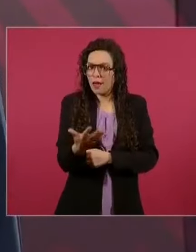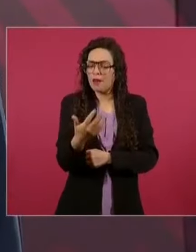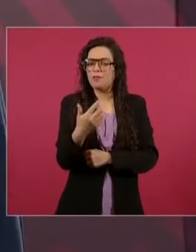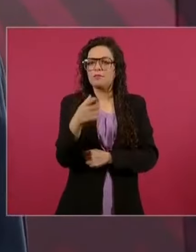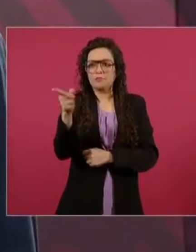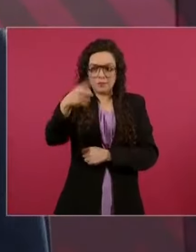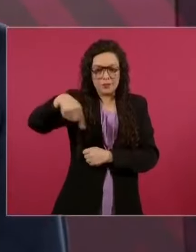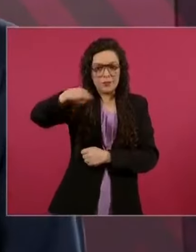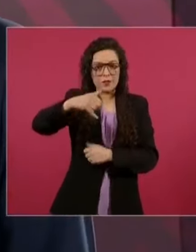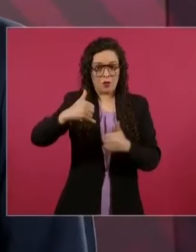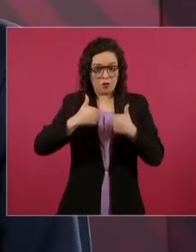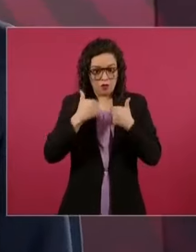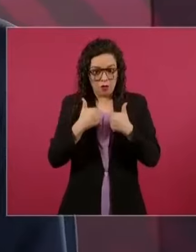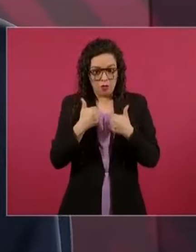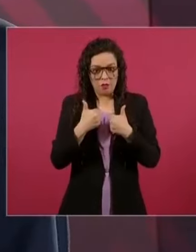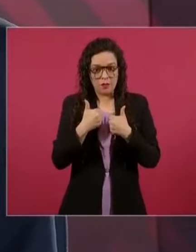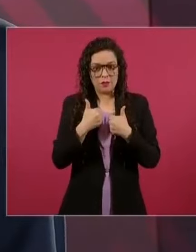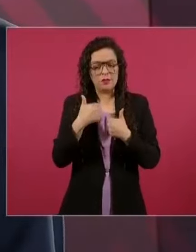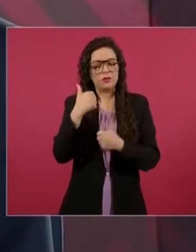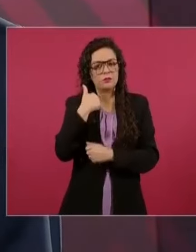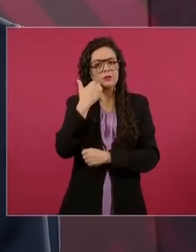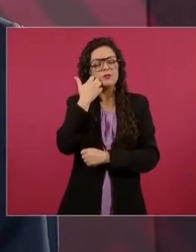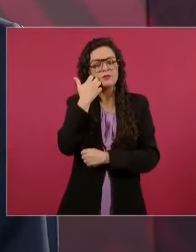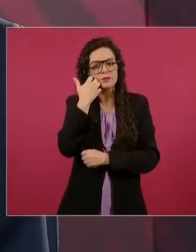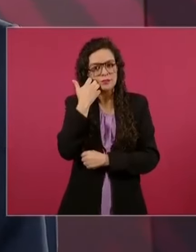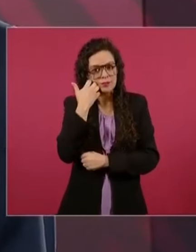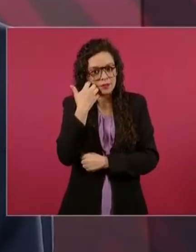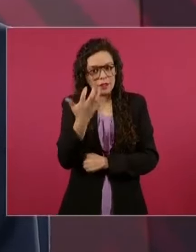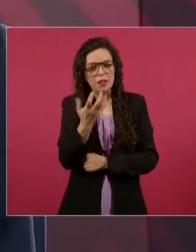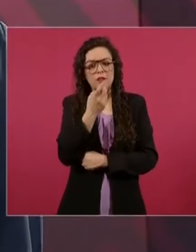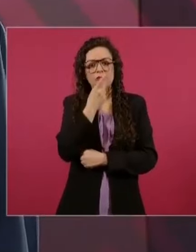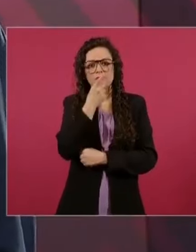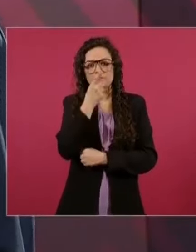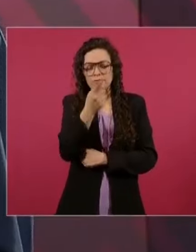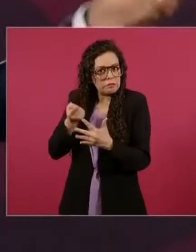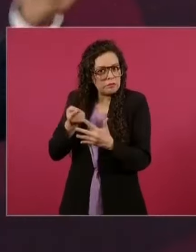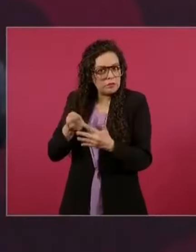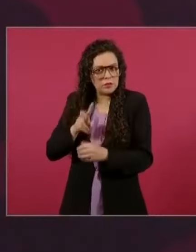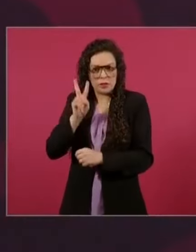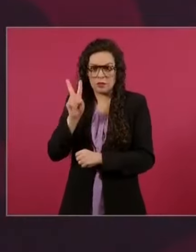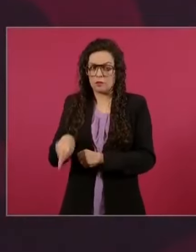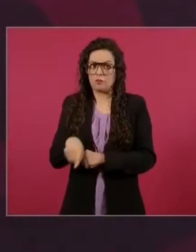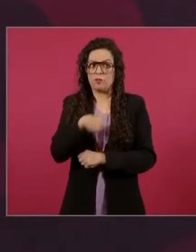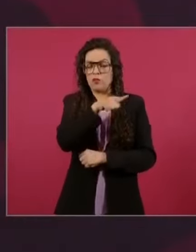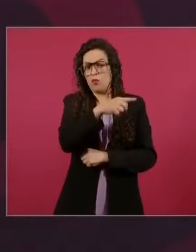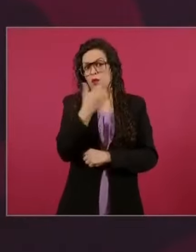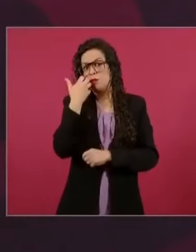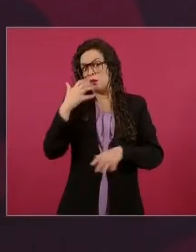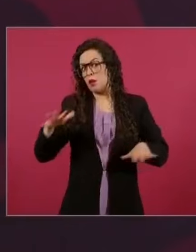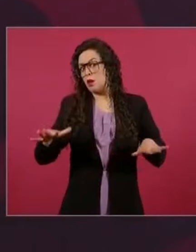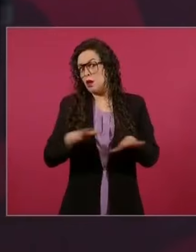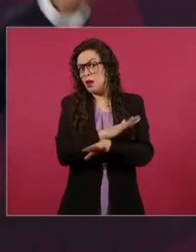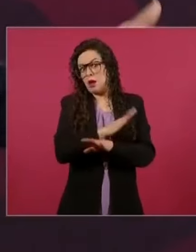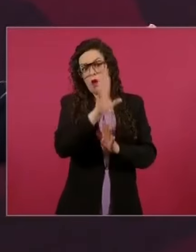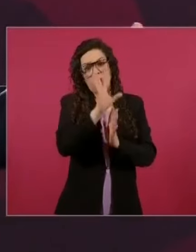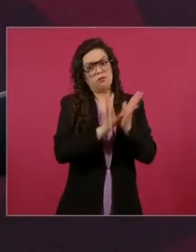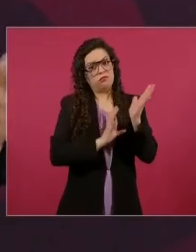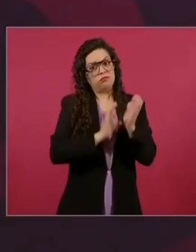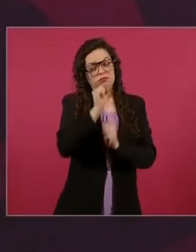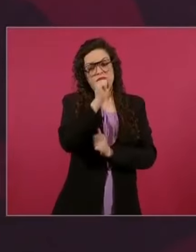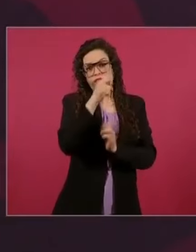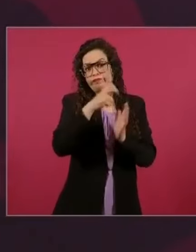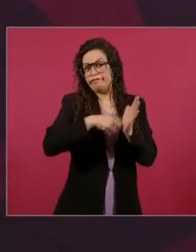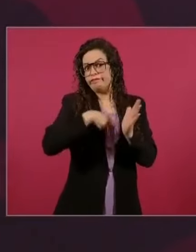reforma judicial que promueve su gobierno. Quiero referirme a los jóvenes de la Facultad de Derecho de la UNAM que han estado manifestándose. Quiero decirles que